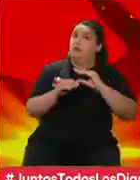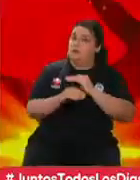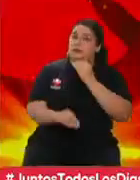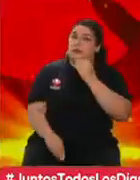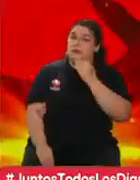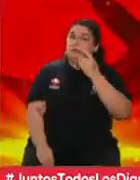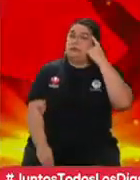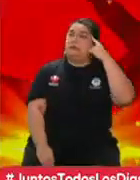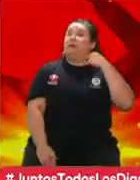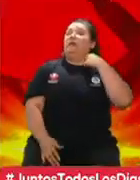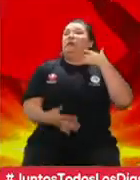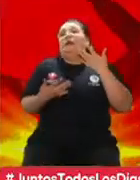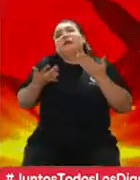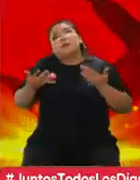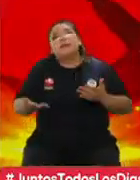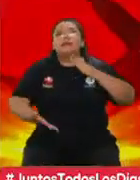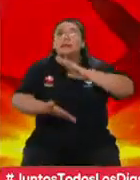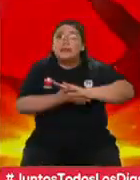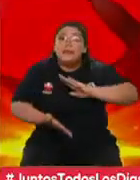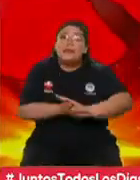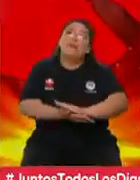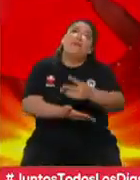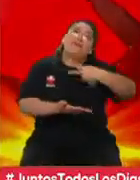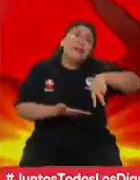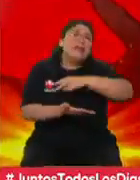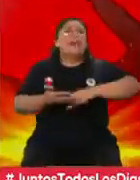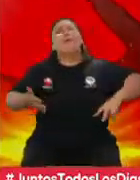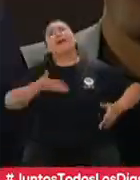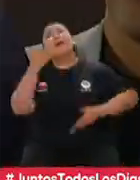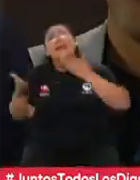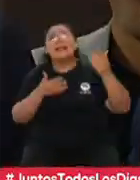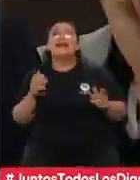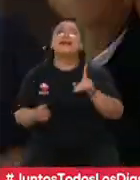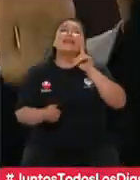celebremos, sí, bailemos, sí, cantemos con la Combo Torre.